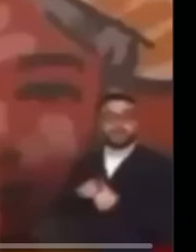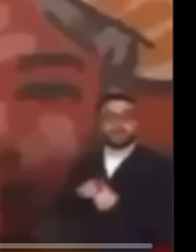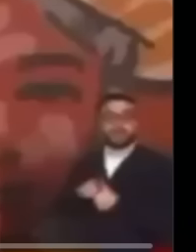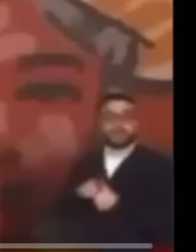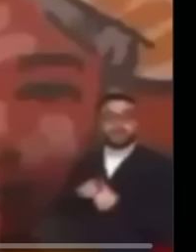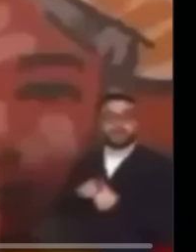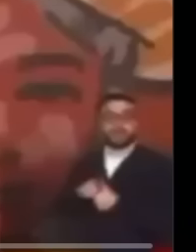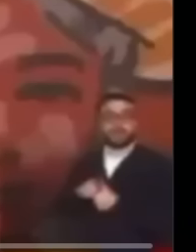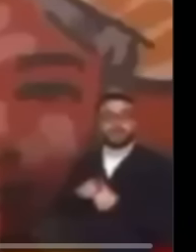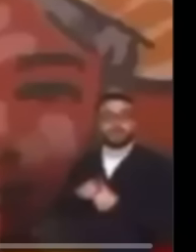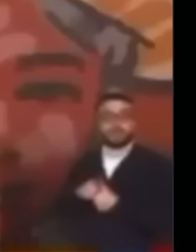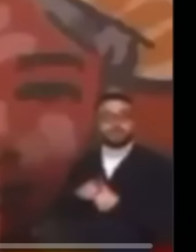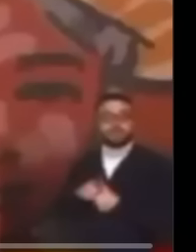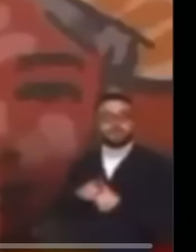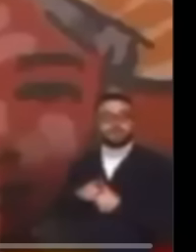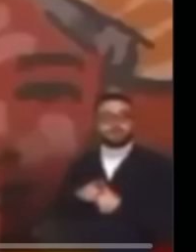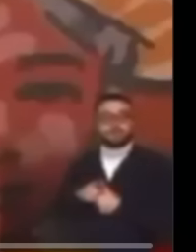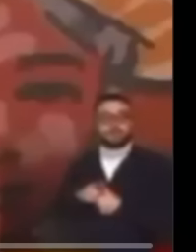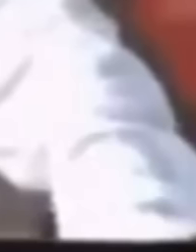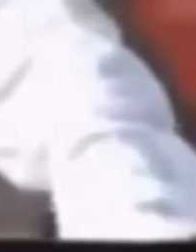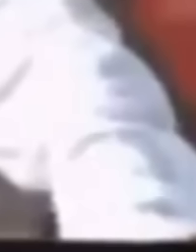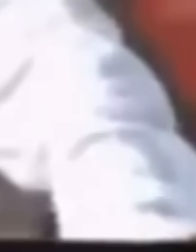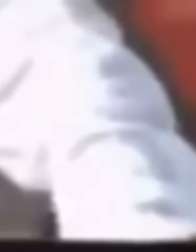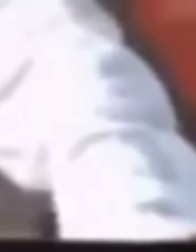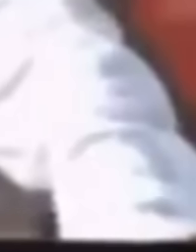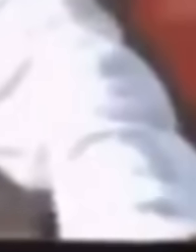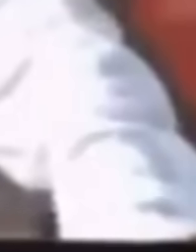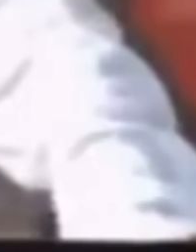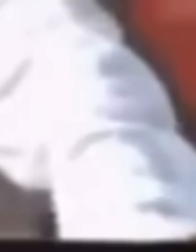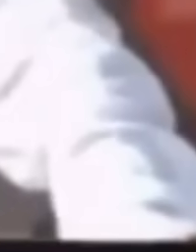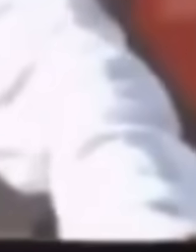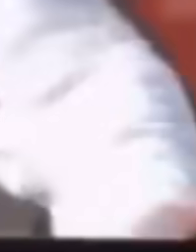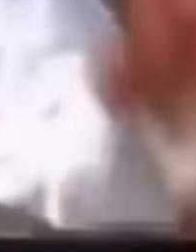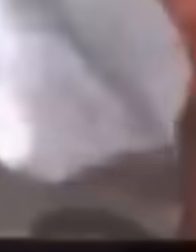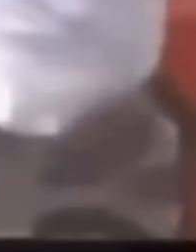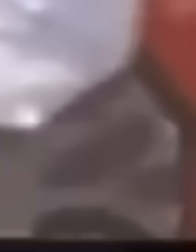comparte este audio de este video también.